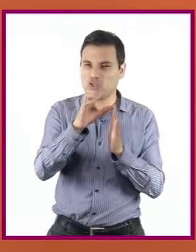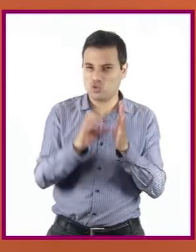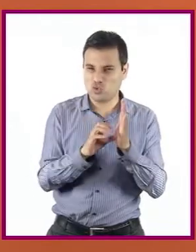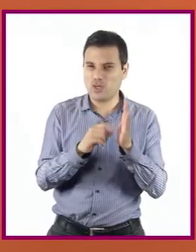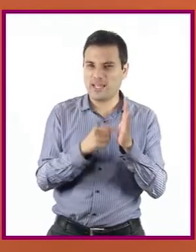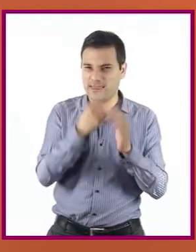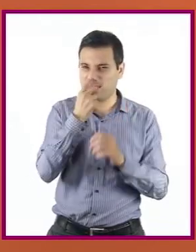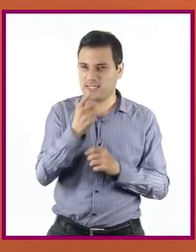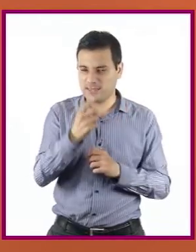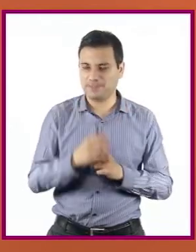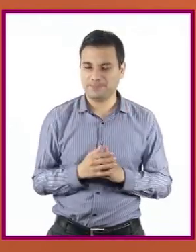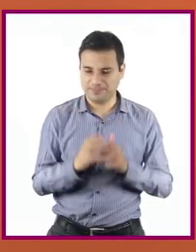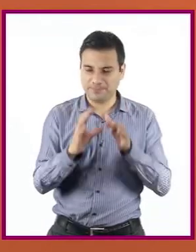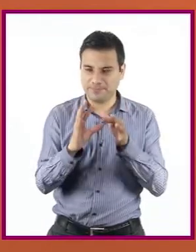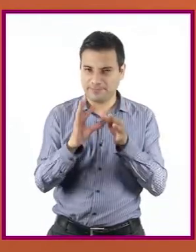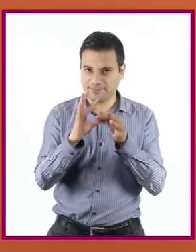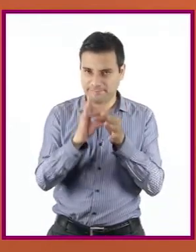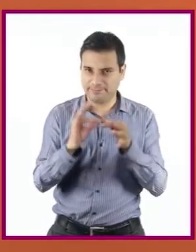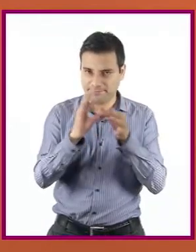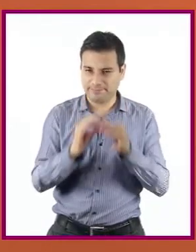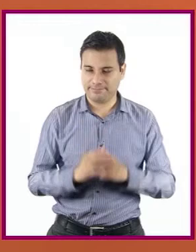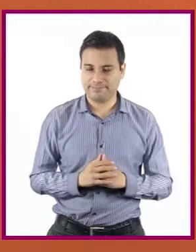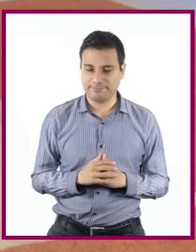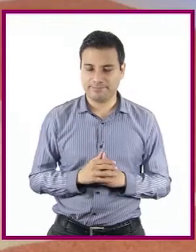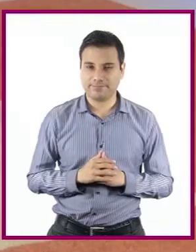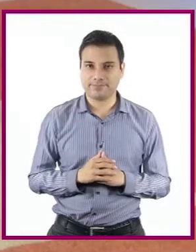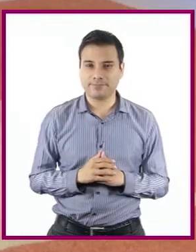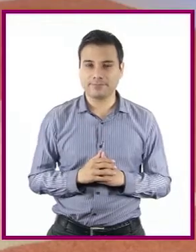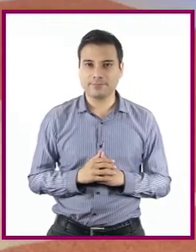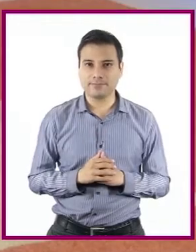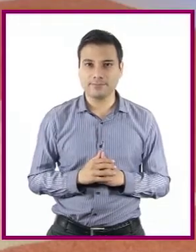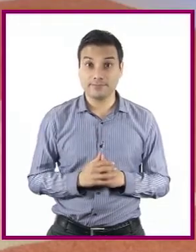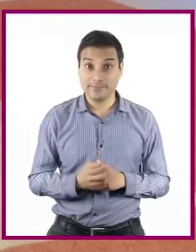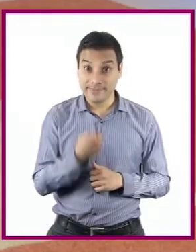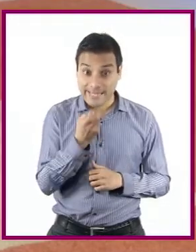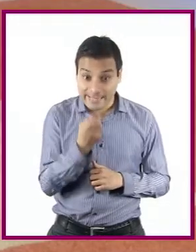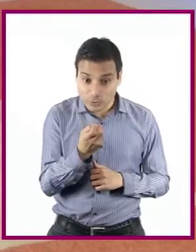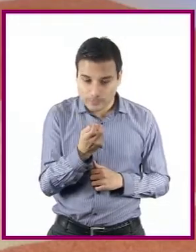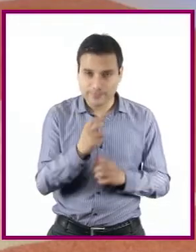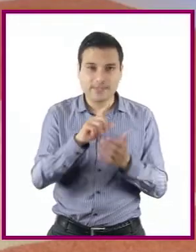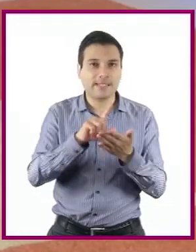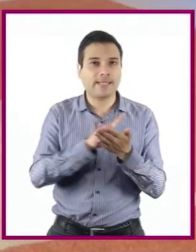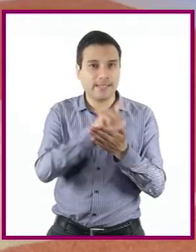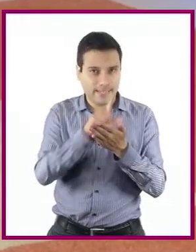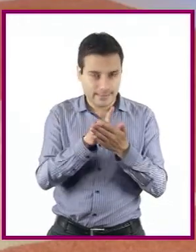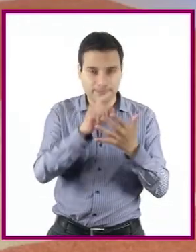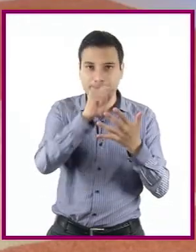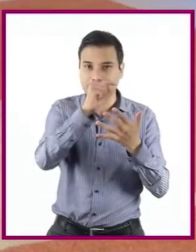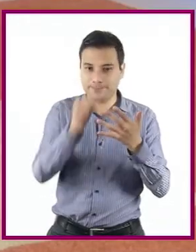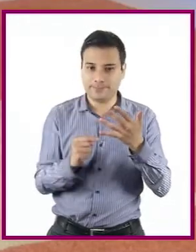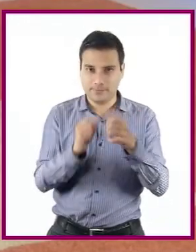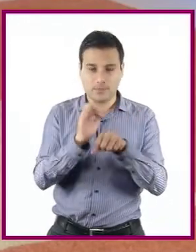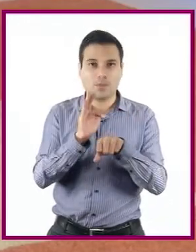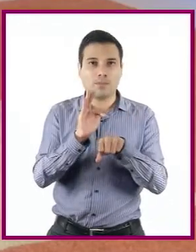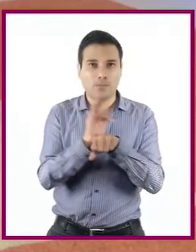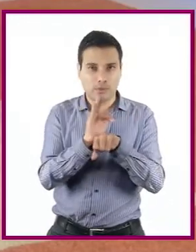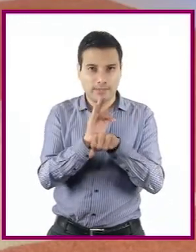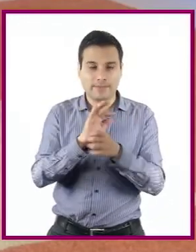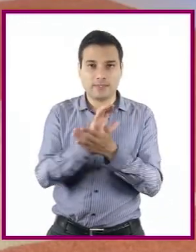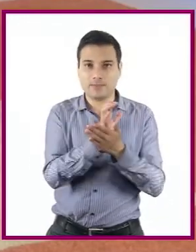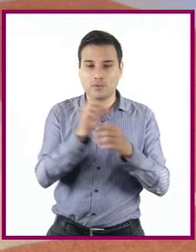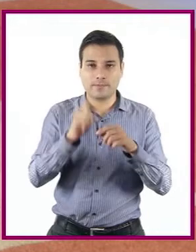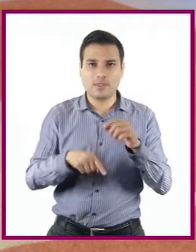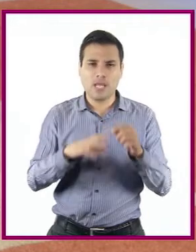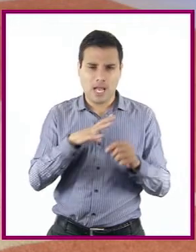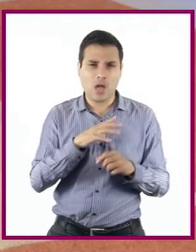Constitución Política de los Estados Unidos Mexicanos. Estas son algunas de las leyes que les protege de la discriminación, pero